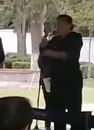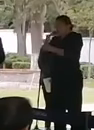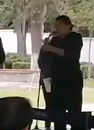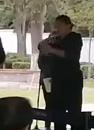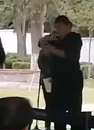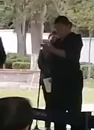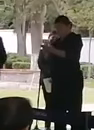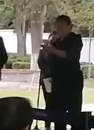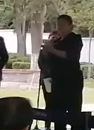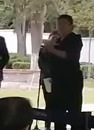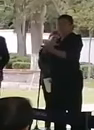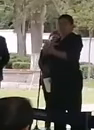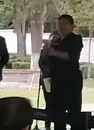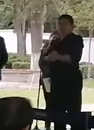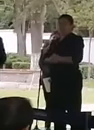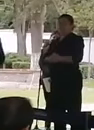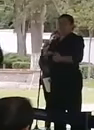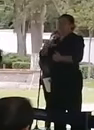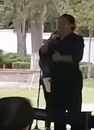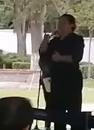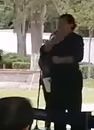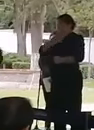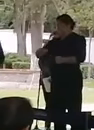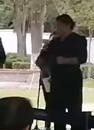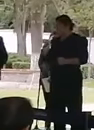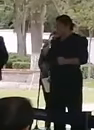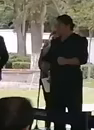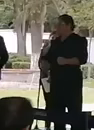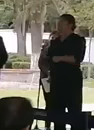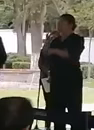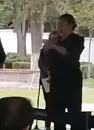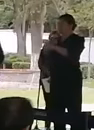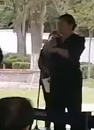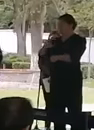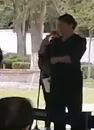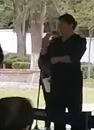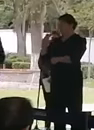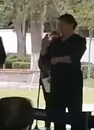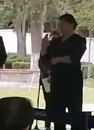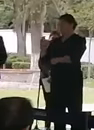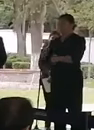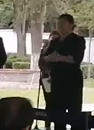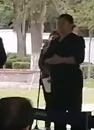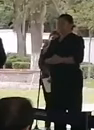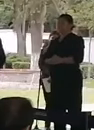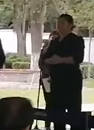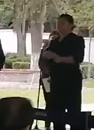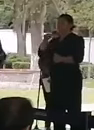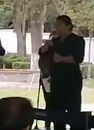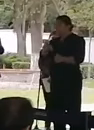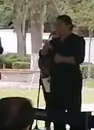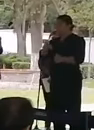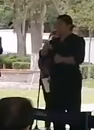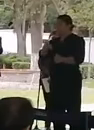tenemos un presidente de los Estados Unidos, Biden, que cree